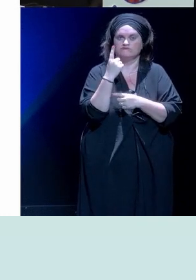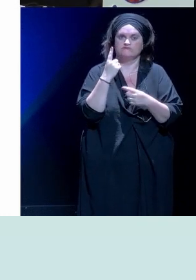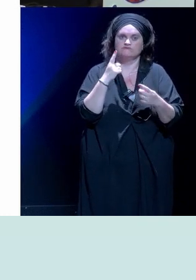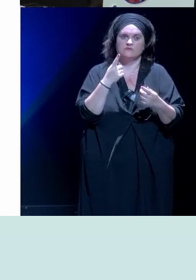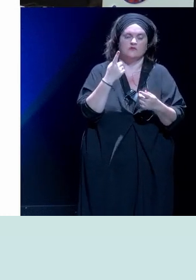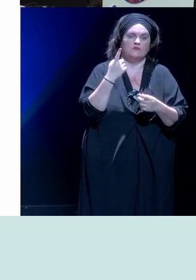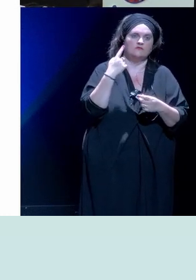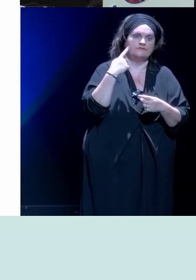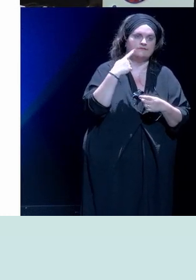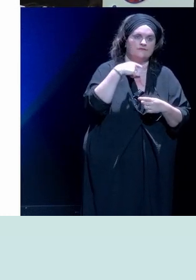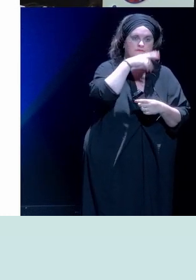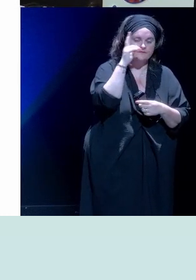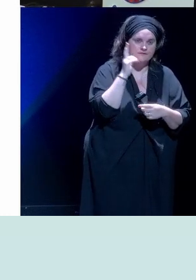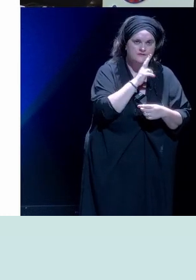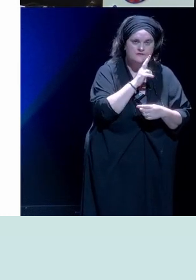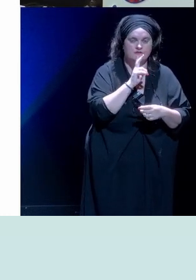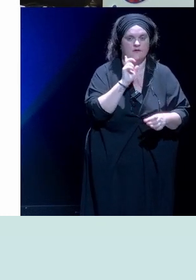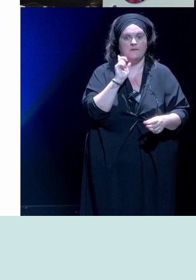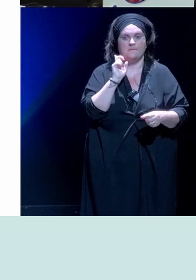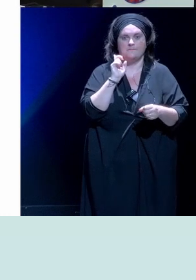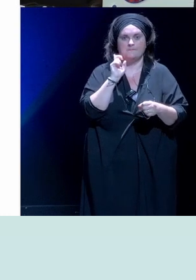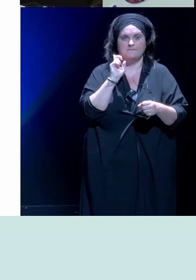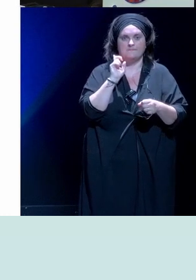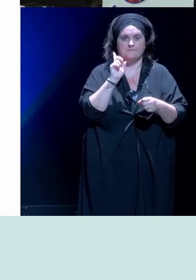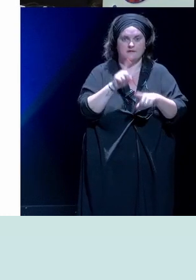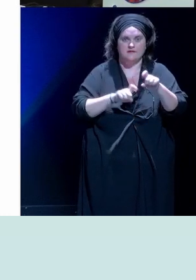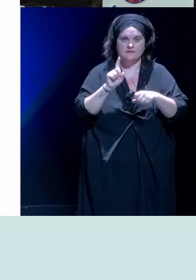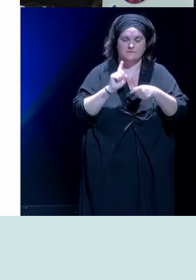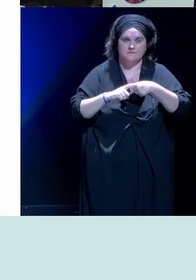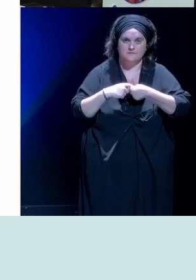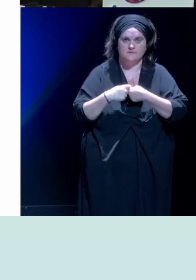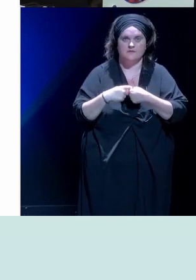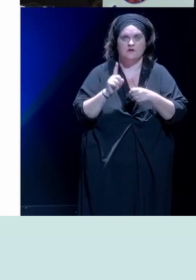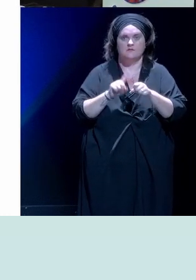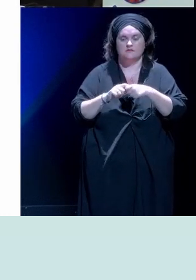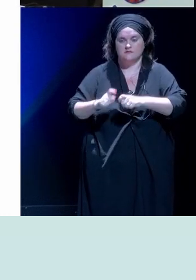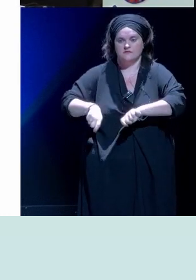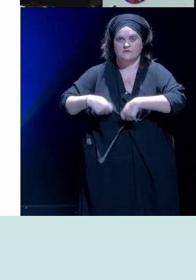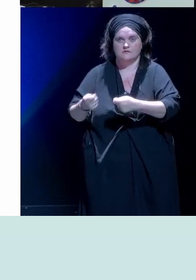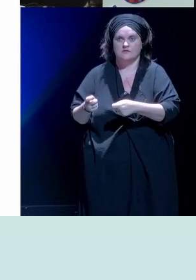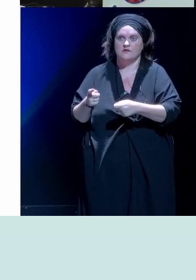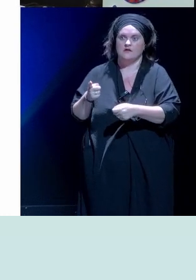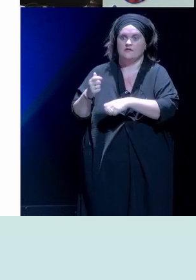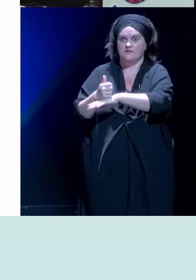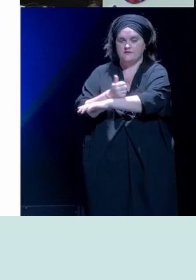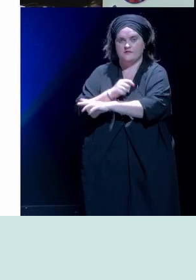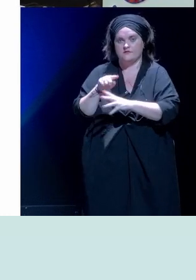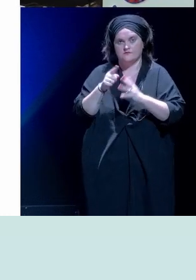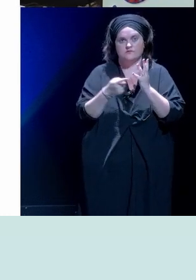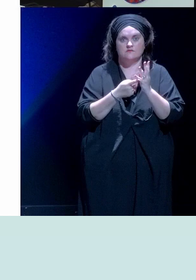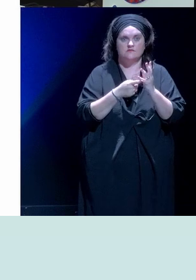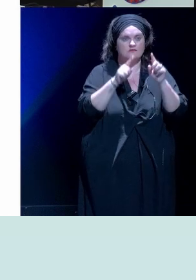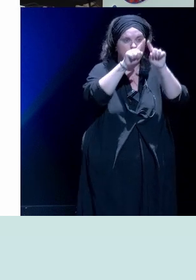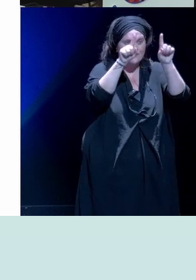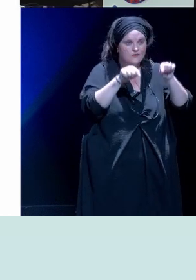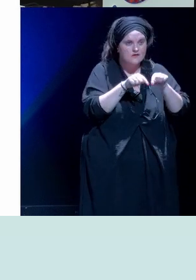de filiación, el vínculo de participación elegida, el de participación orgánica y el de ciudadanía. Entonces podríamos decir que cada